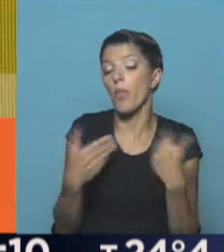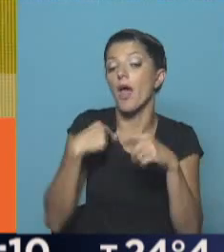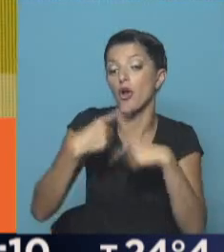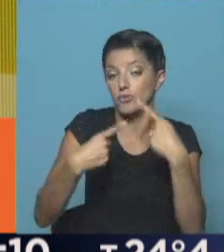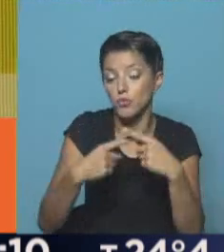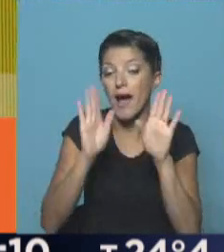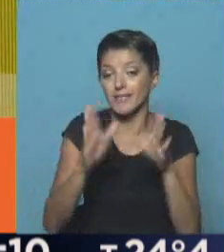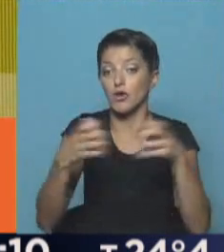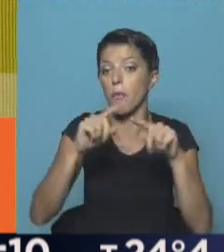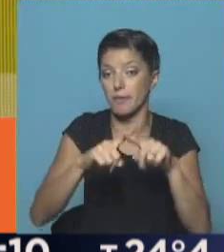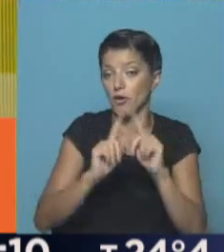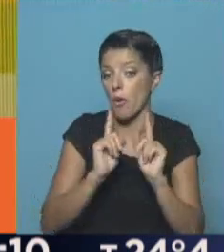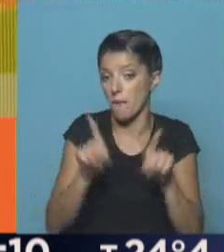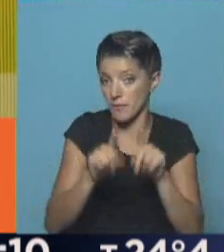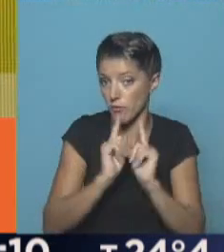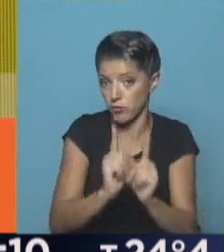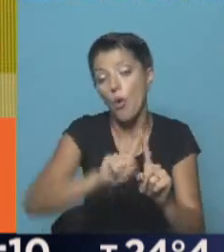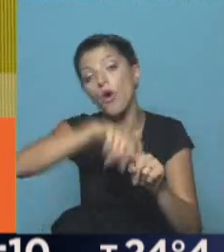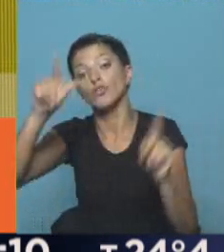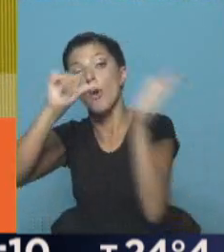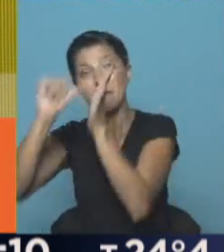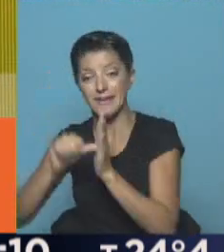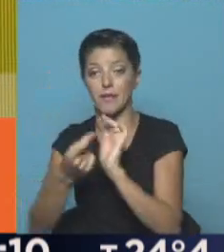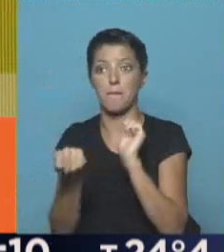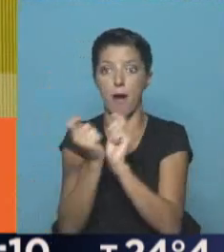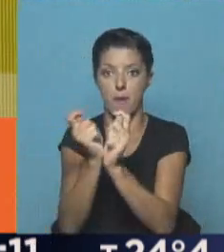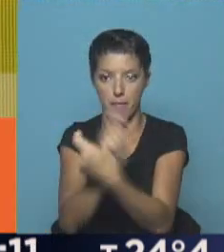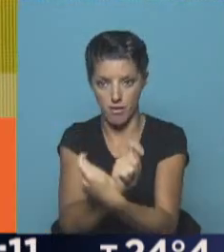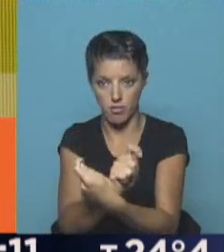otros han quedado al costado en estos procesos de transformación que se habían dado en la región.